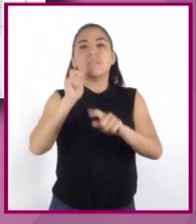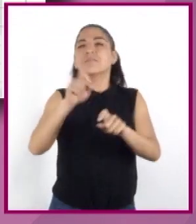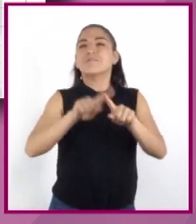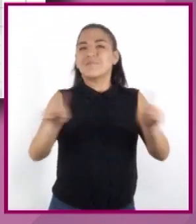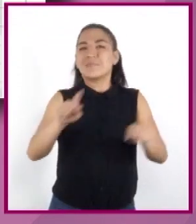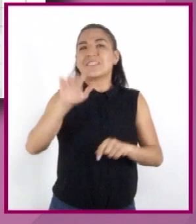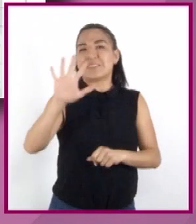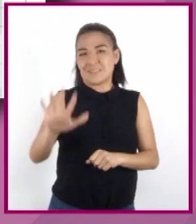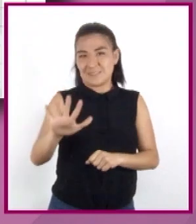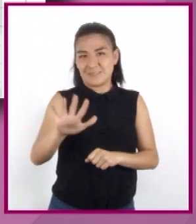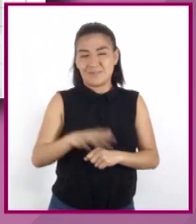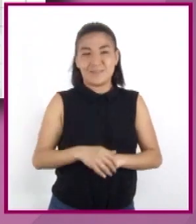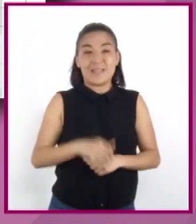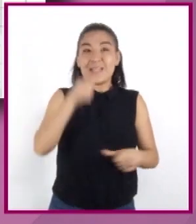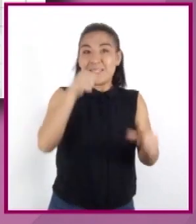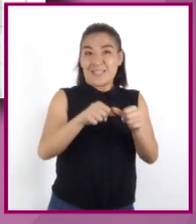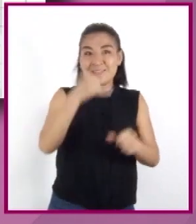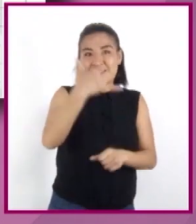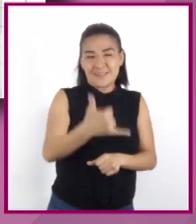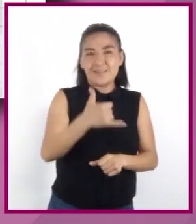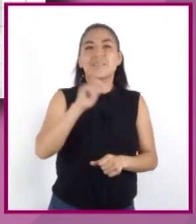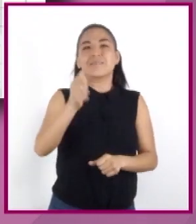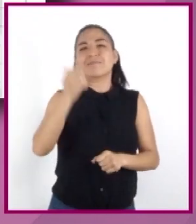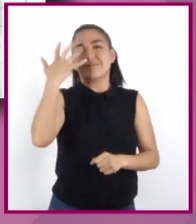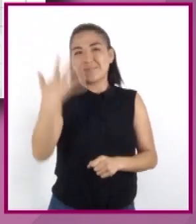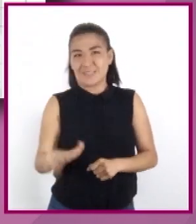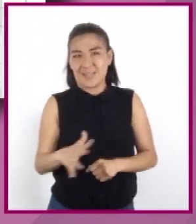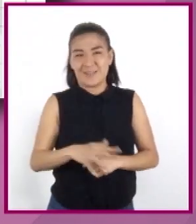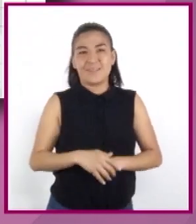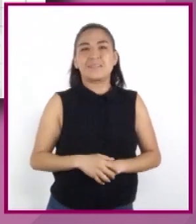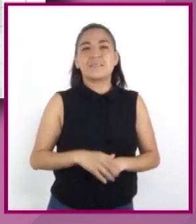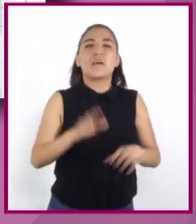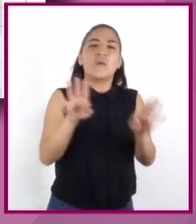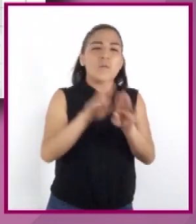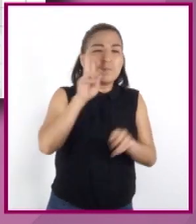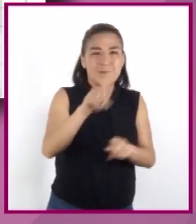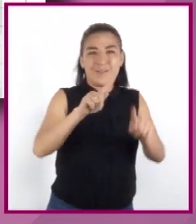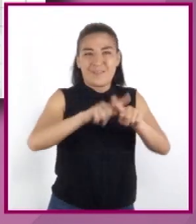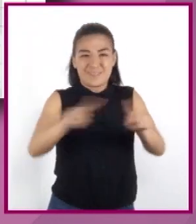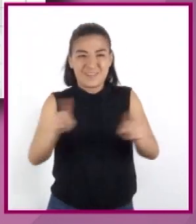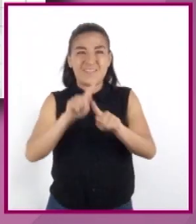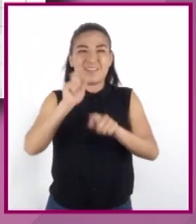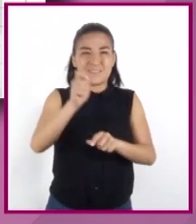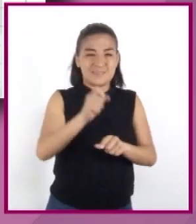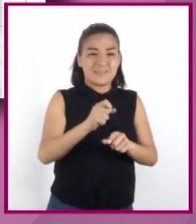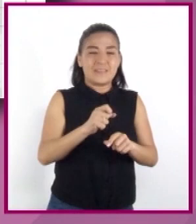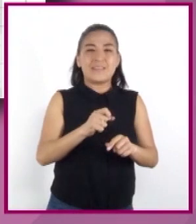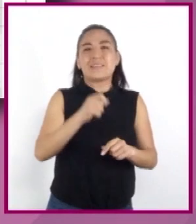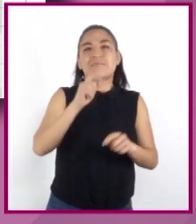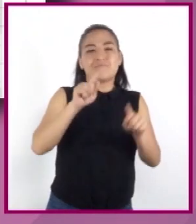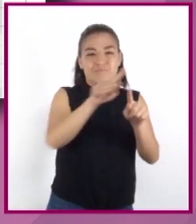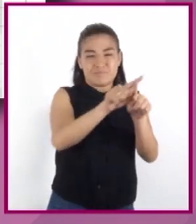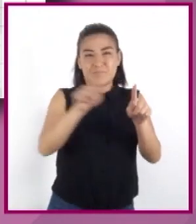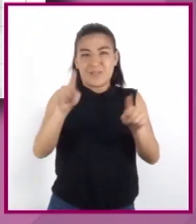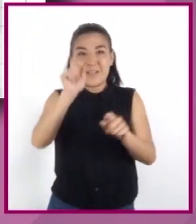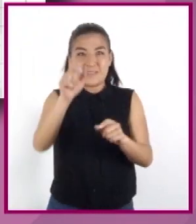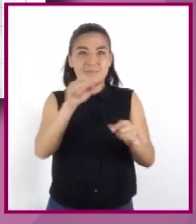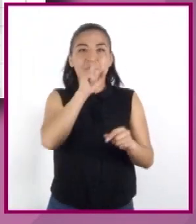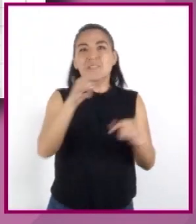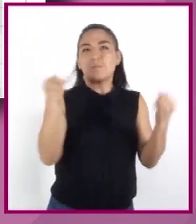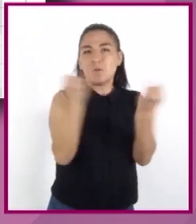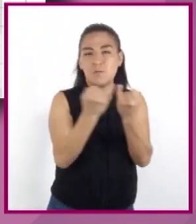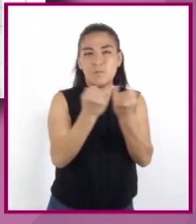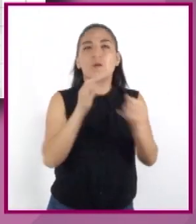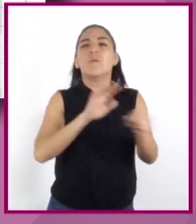5 y en Y es de 10. Como las diferencias entre las coordenadas son iguales, podemos decir